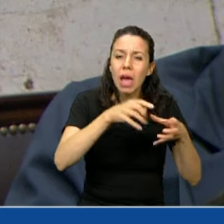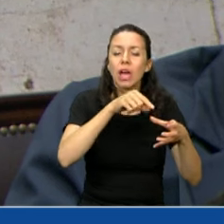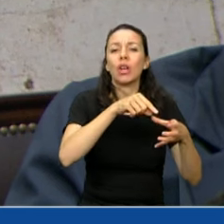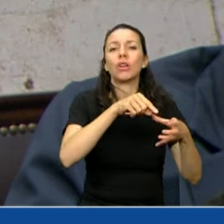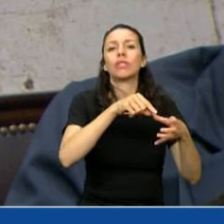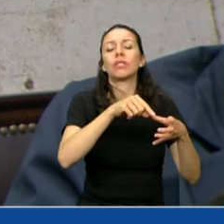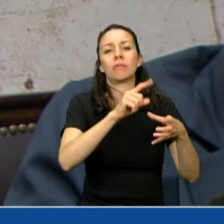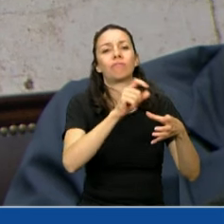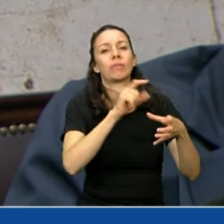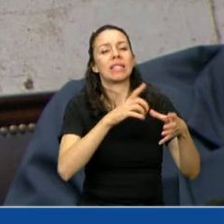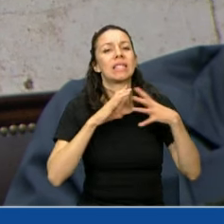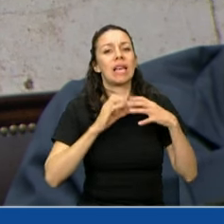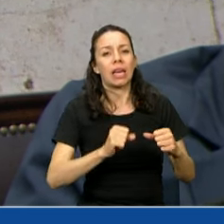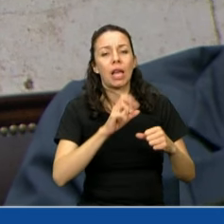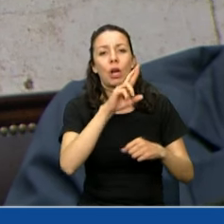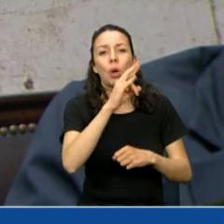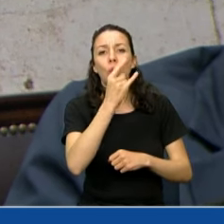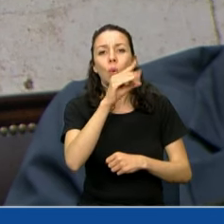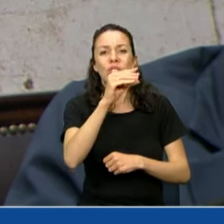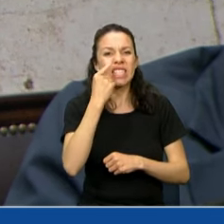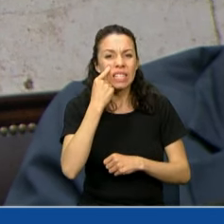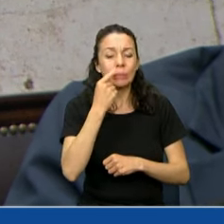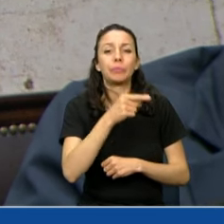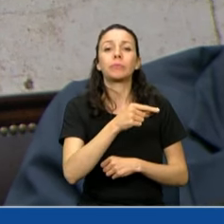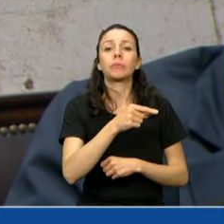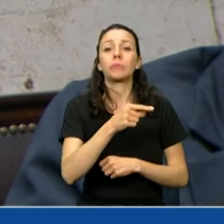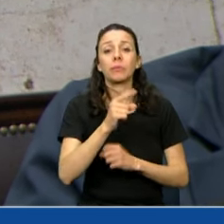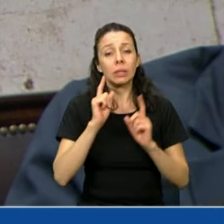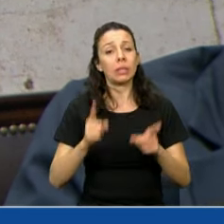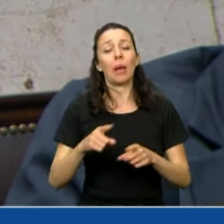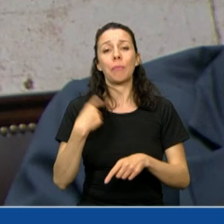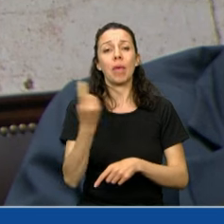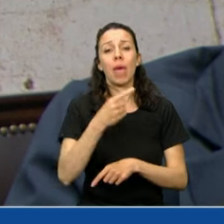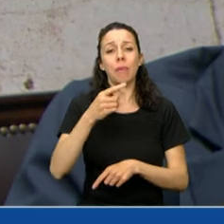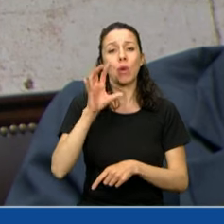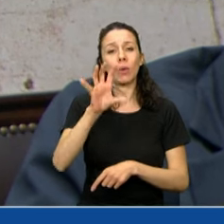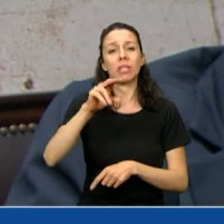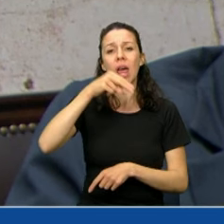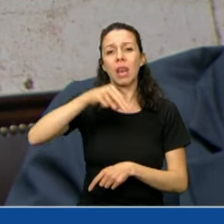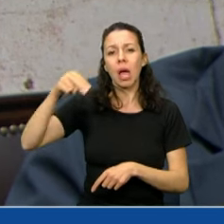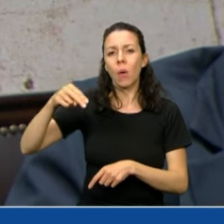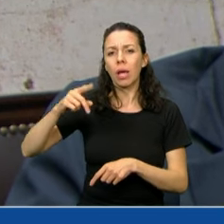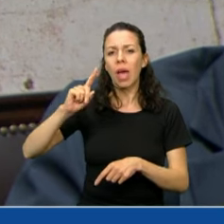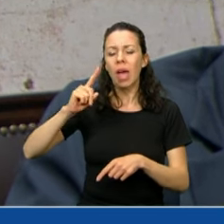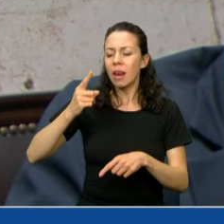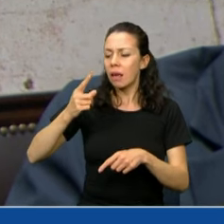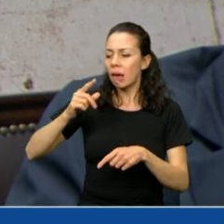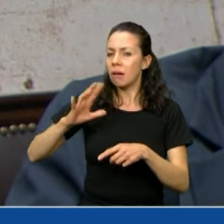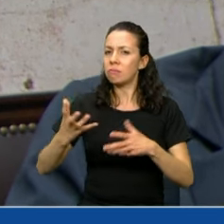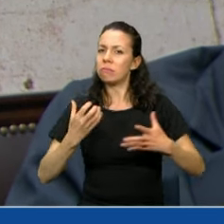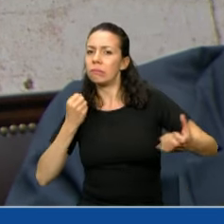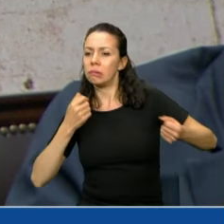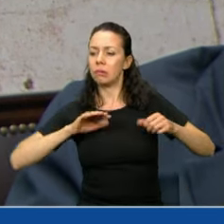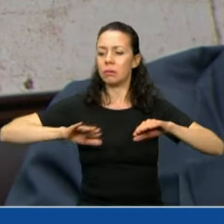de su secretario general Marcelo ruchi y en nequen dejamos de lado las tibiezas las mezquindades frente a